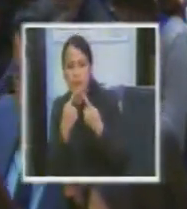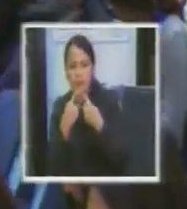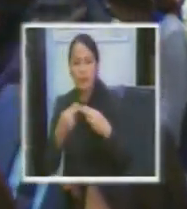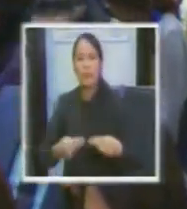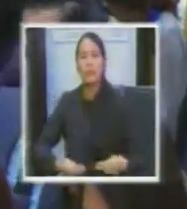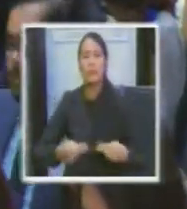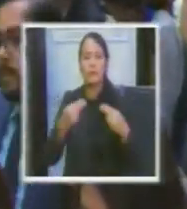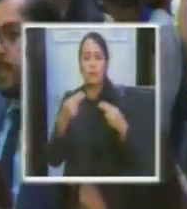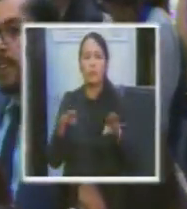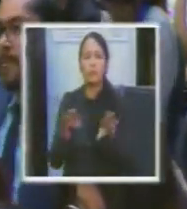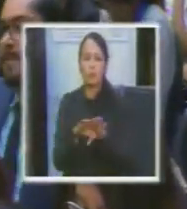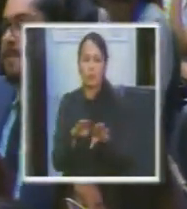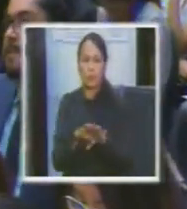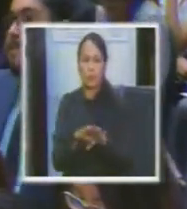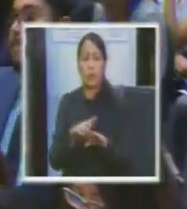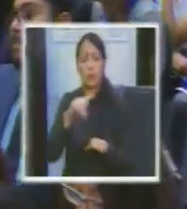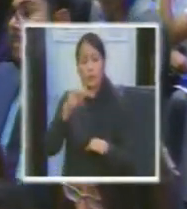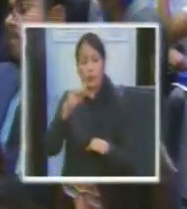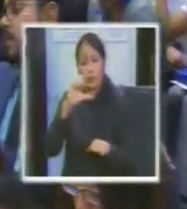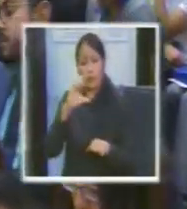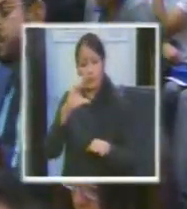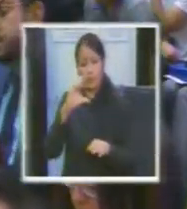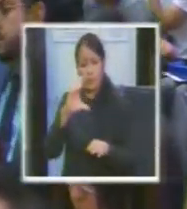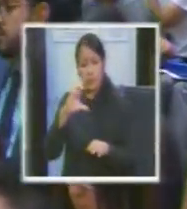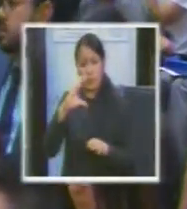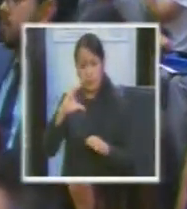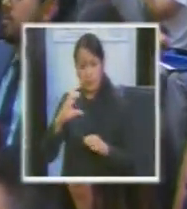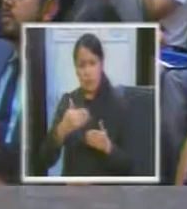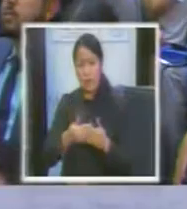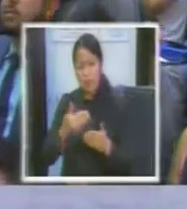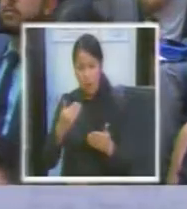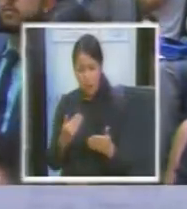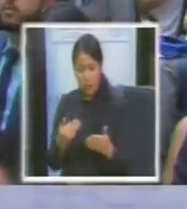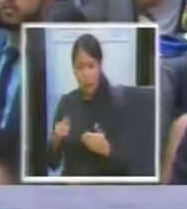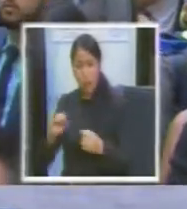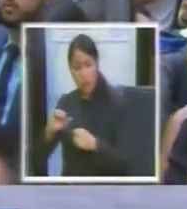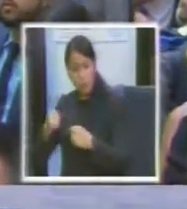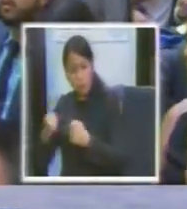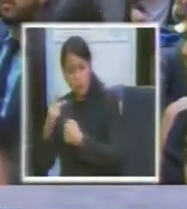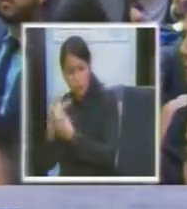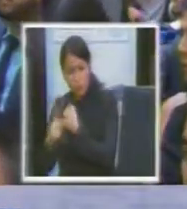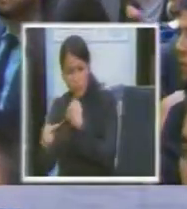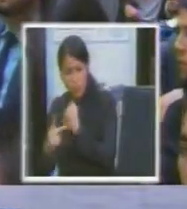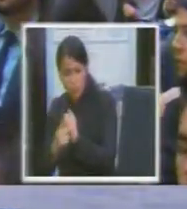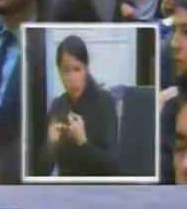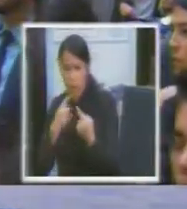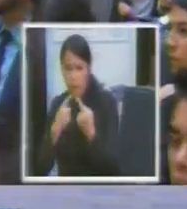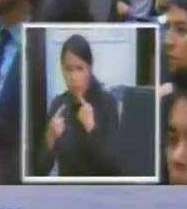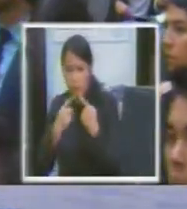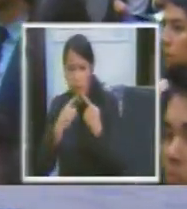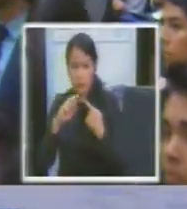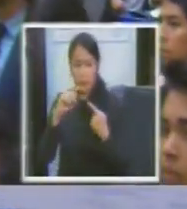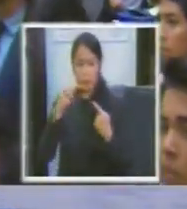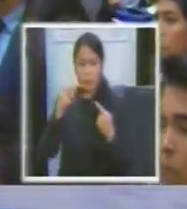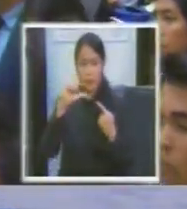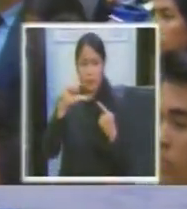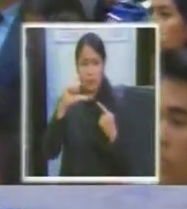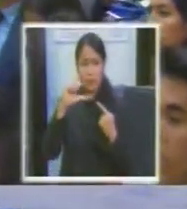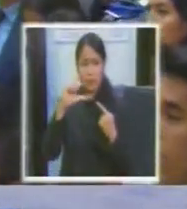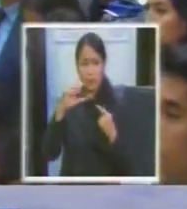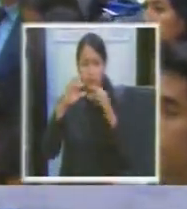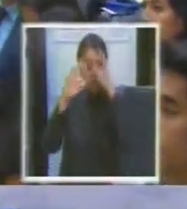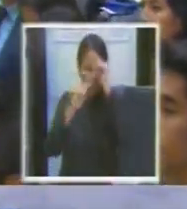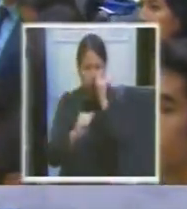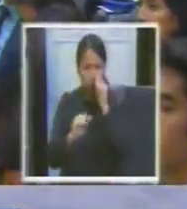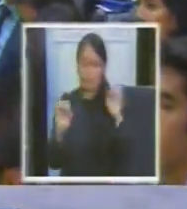Y el tratado tuvo muchas cosas que Europa no había negociado con ningún otro país y que en su momento fueron pioneras.